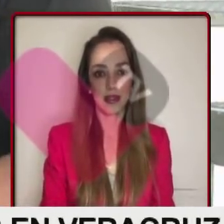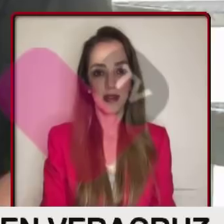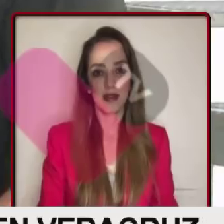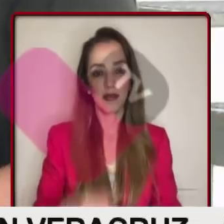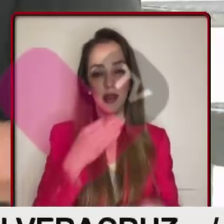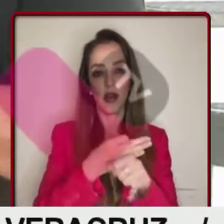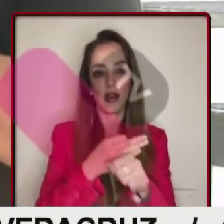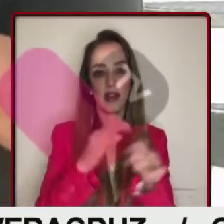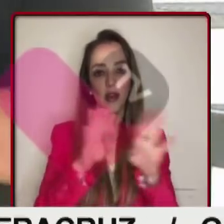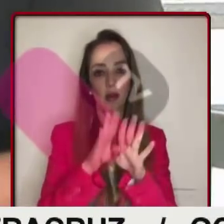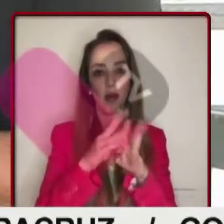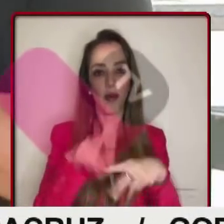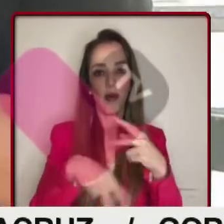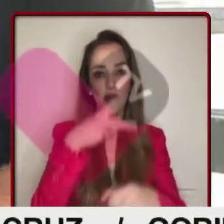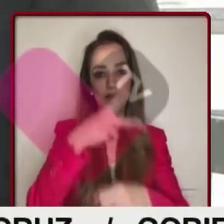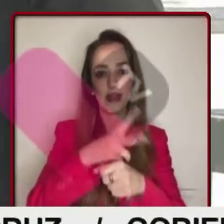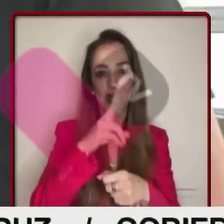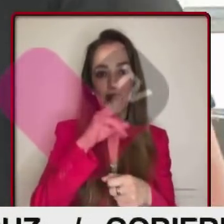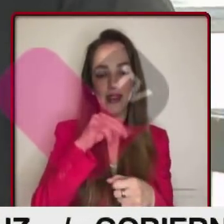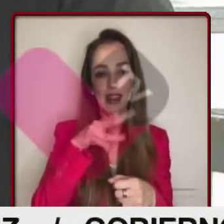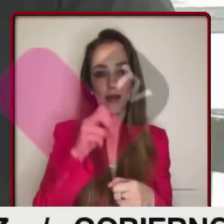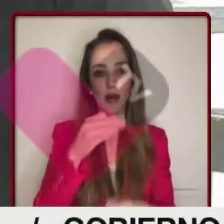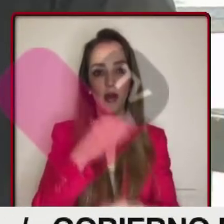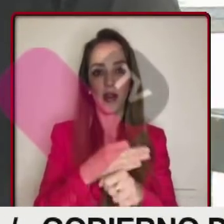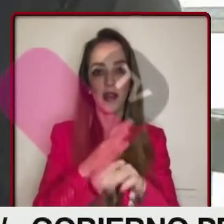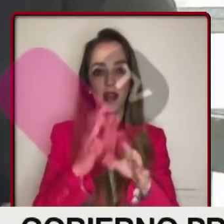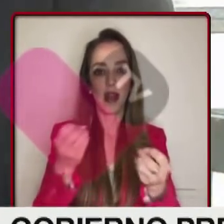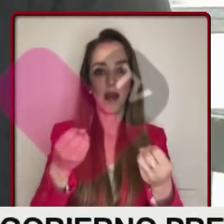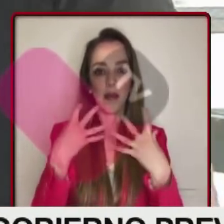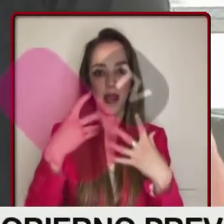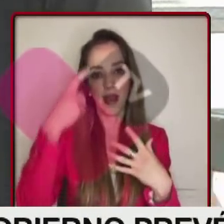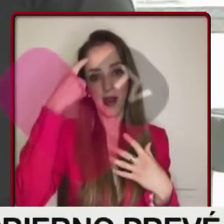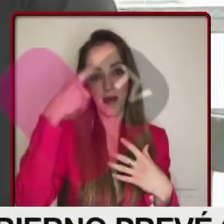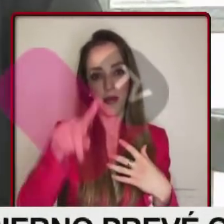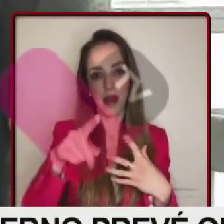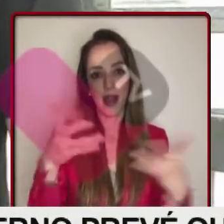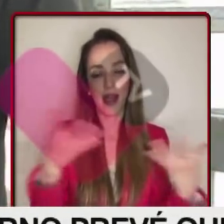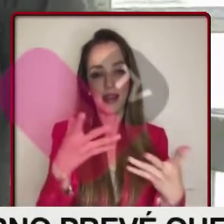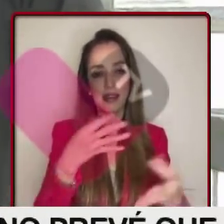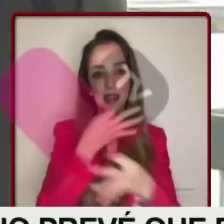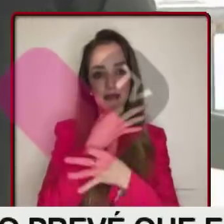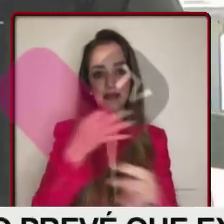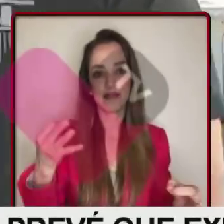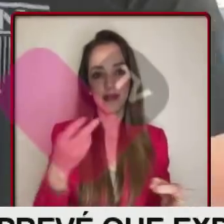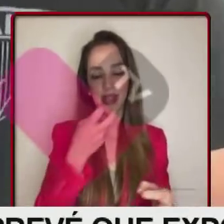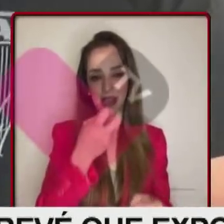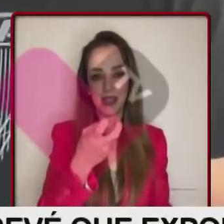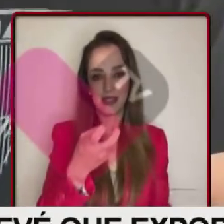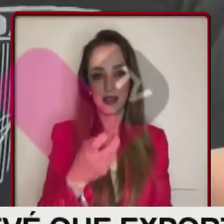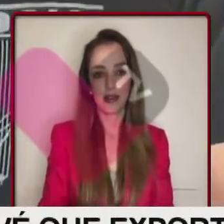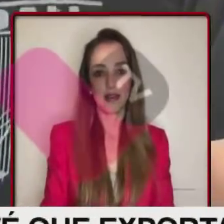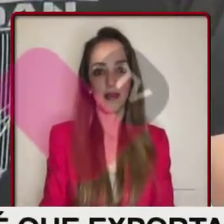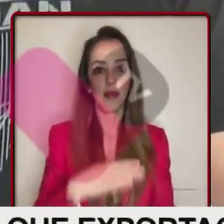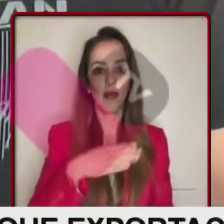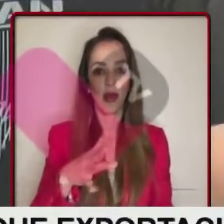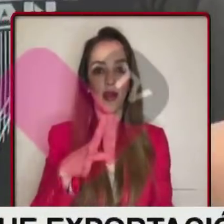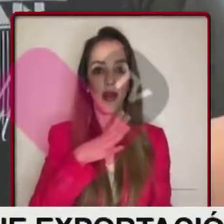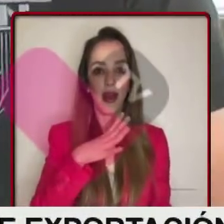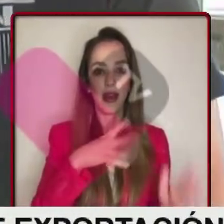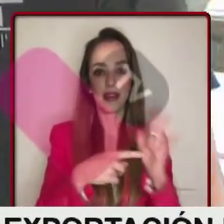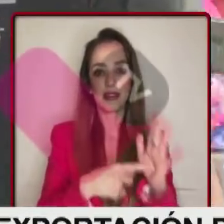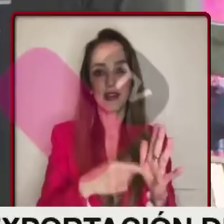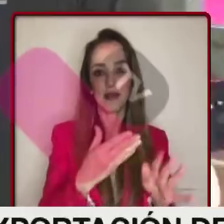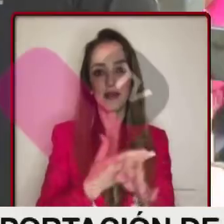vivo, pues ya me dejó proceder para hacer esta transmisión. Bueno, ahí lo tienes. Fue muy breve